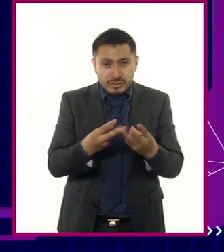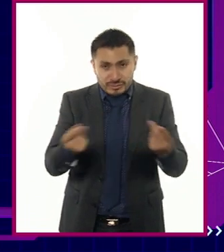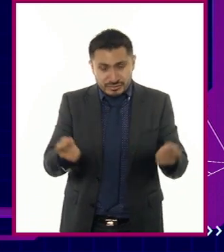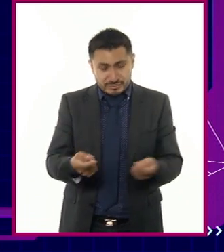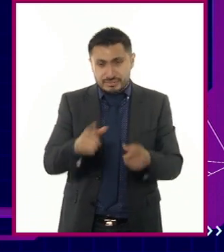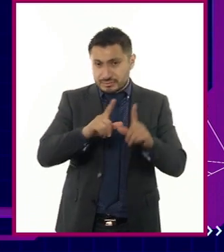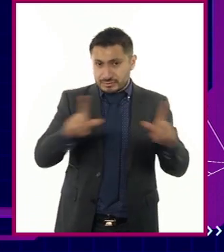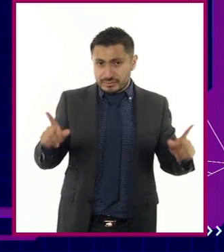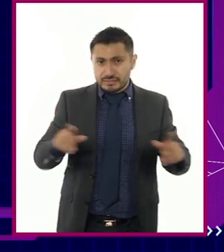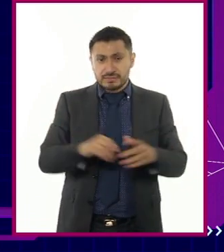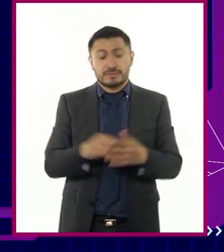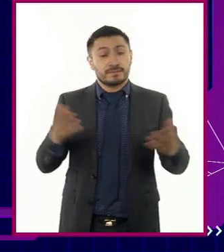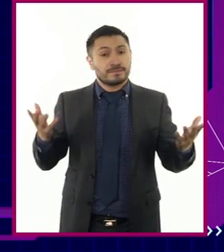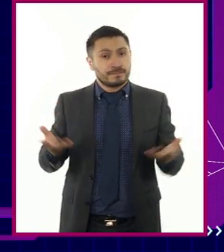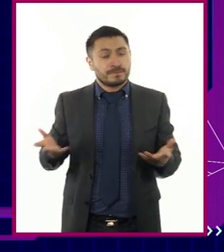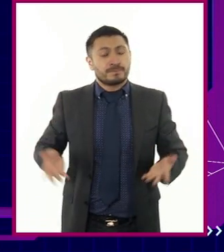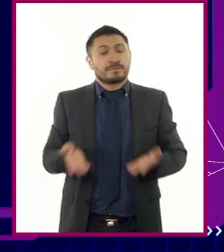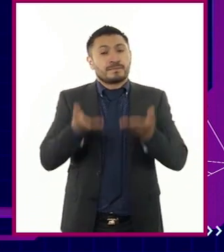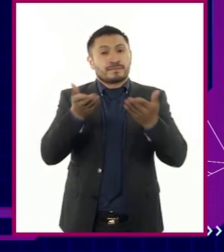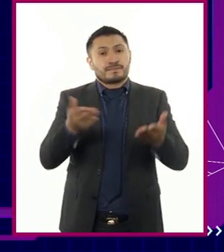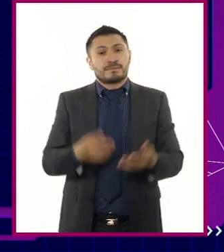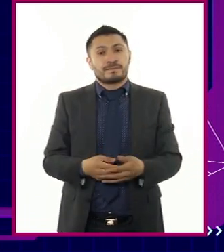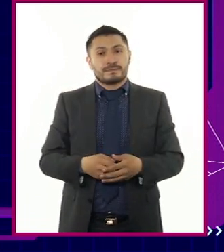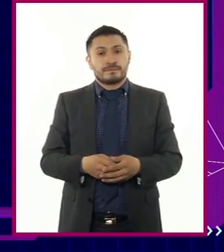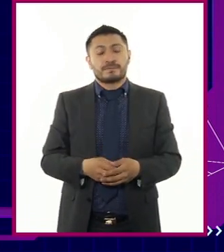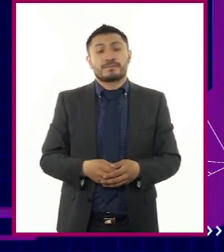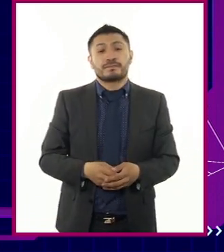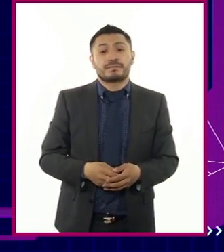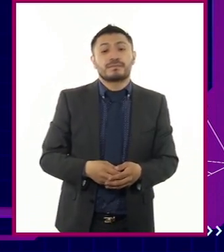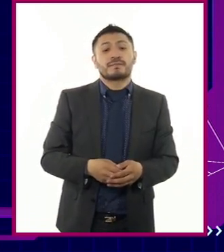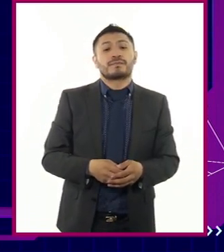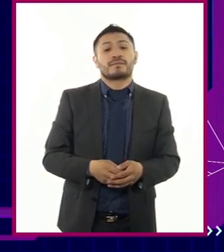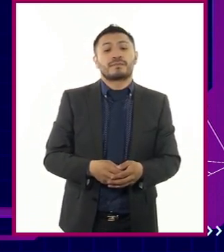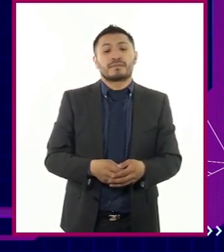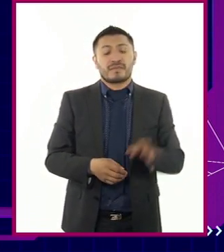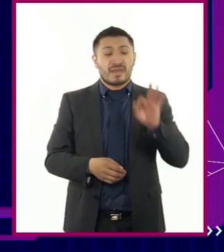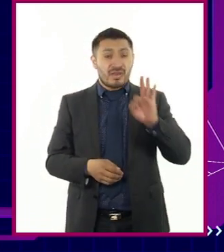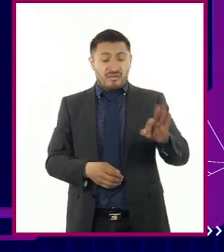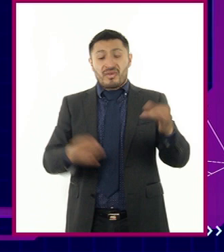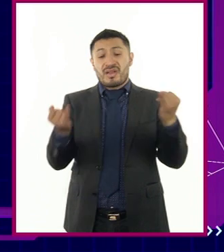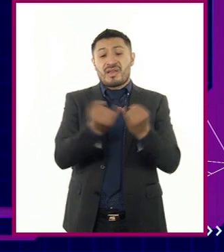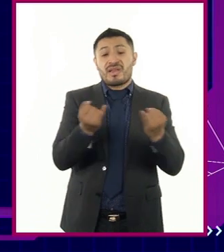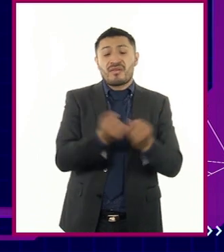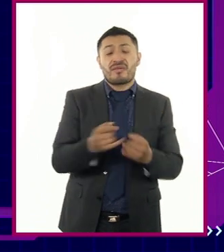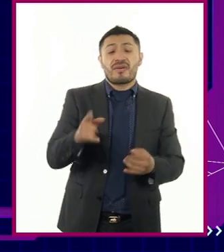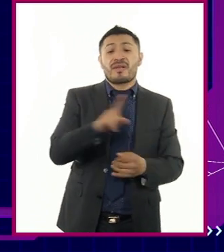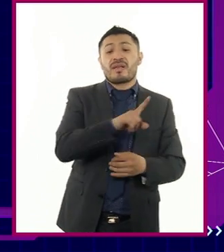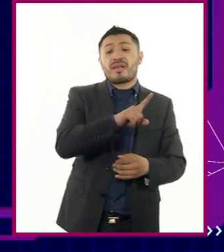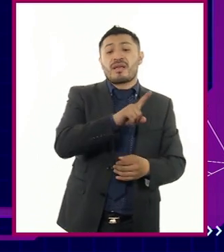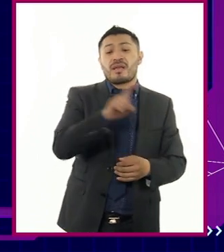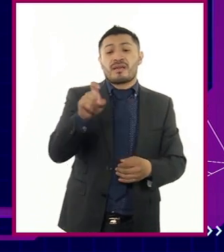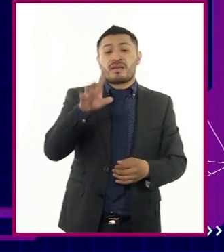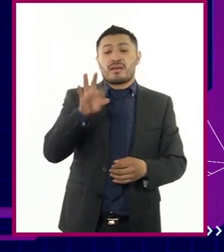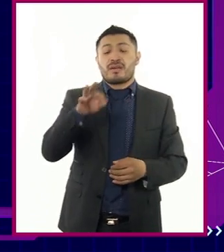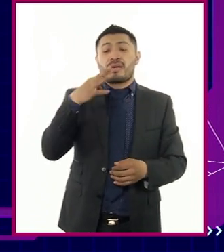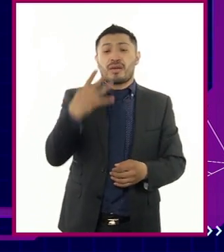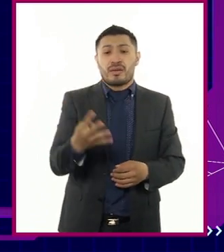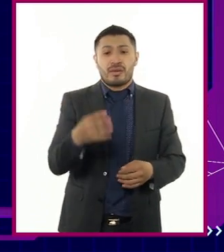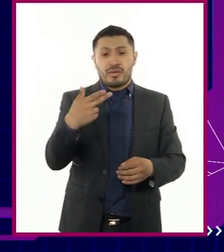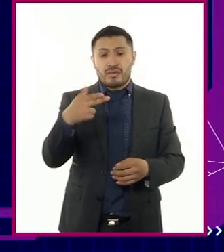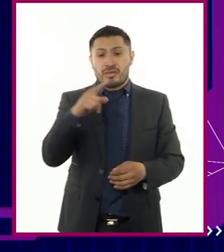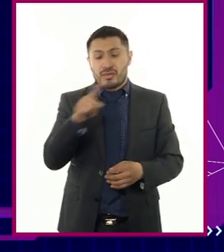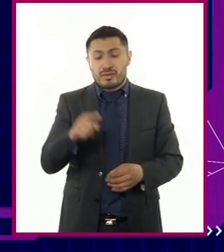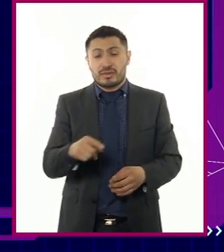listos? Hagámoslo. La frecuencia es igual al cociente de 144 Hz metros